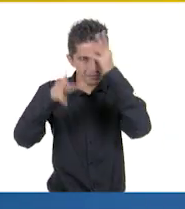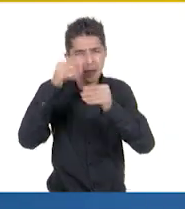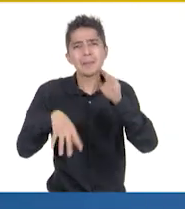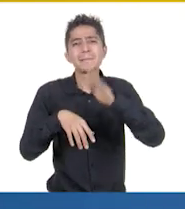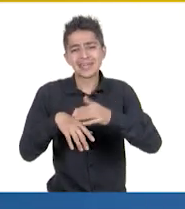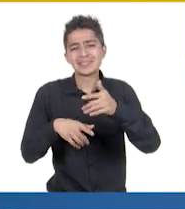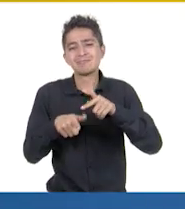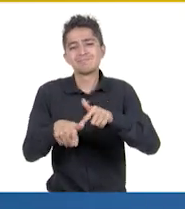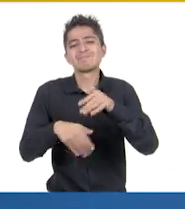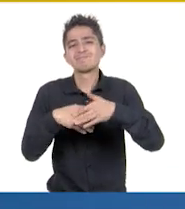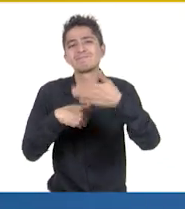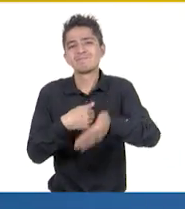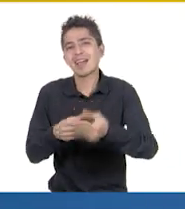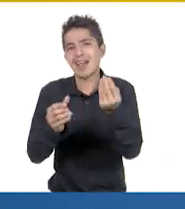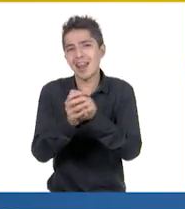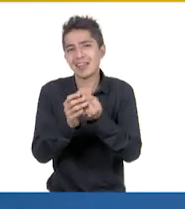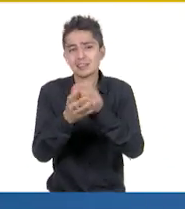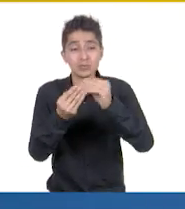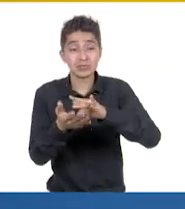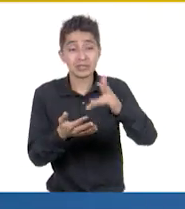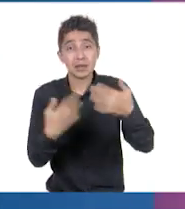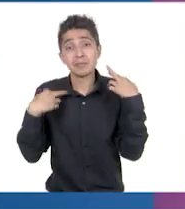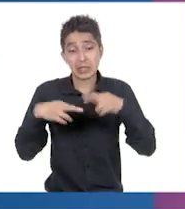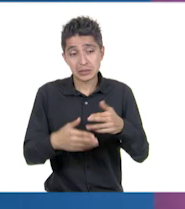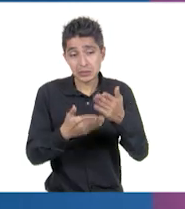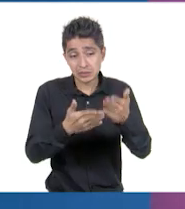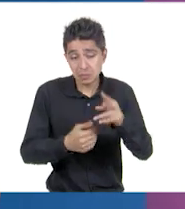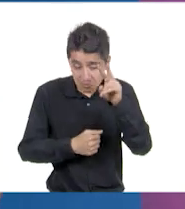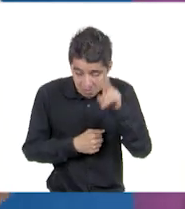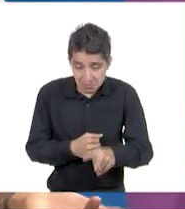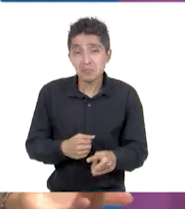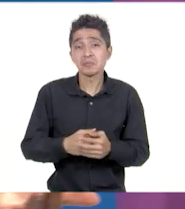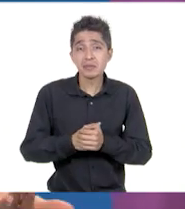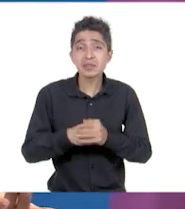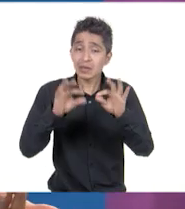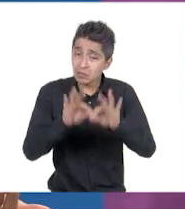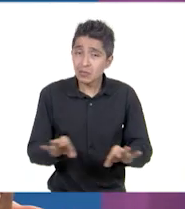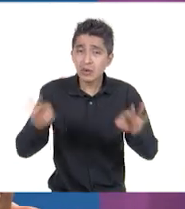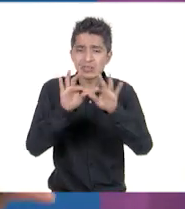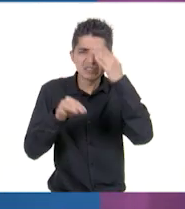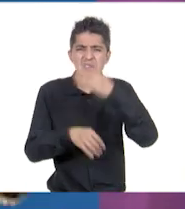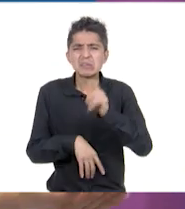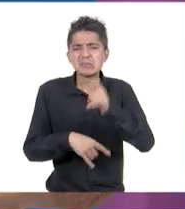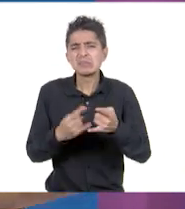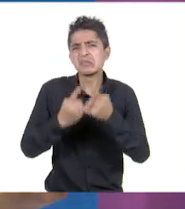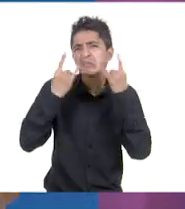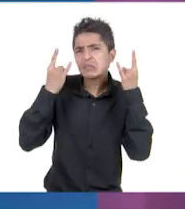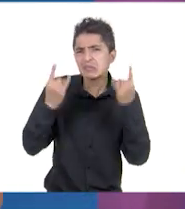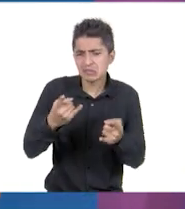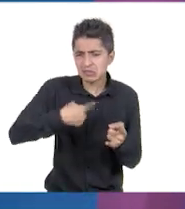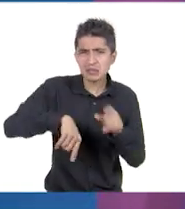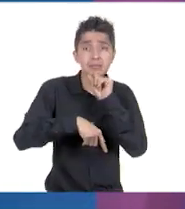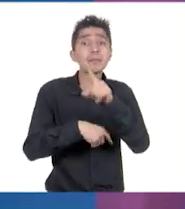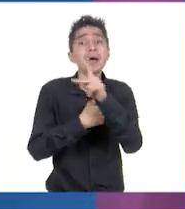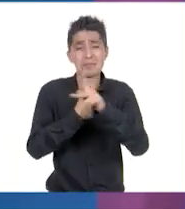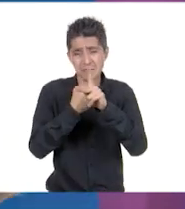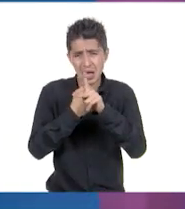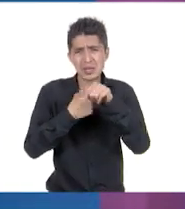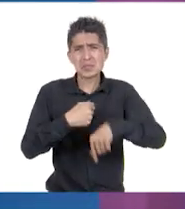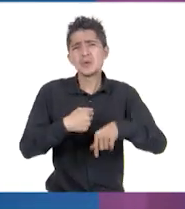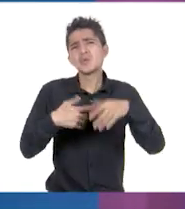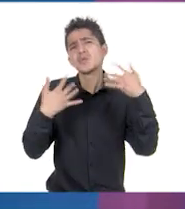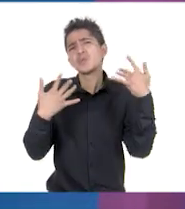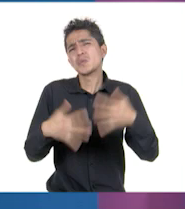en las siguientes clases. Sí, muchas gracias, maestra. La verdad es que es importante saber de nuestra historia y aparte nuestro país tiene una historia